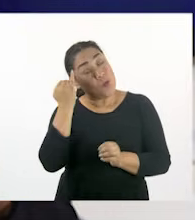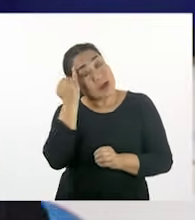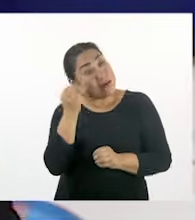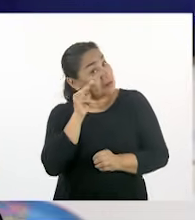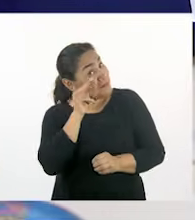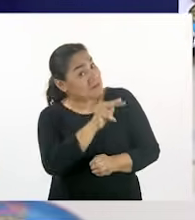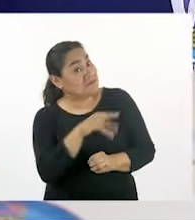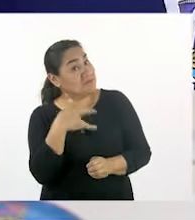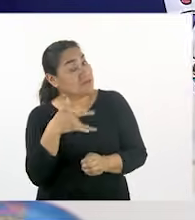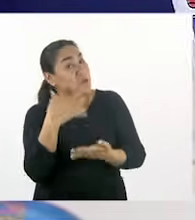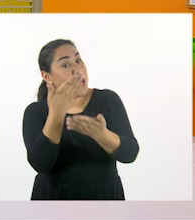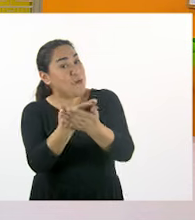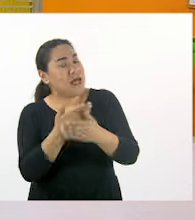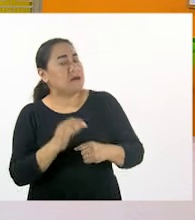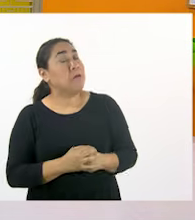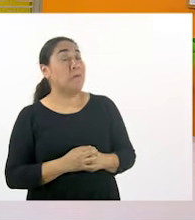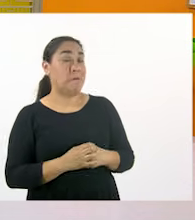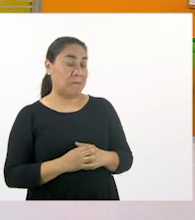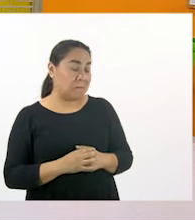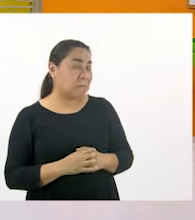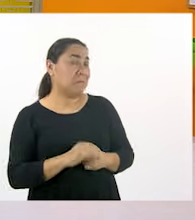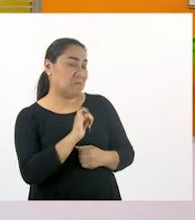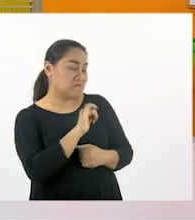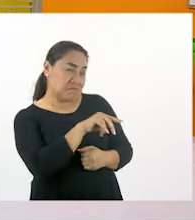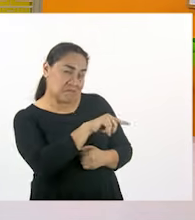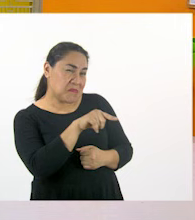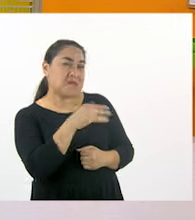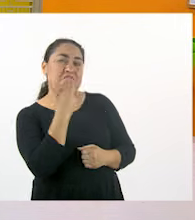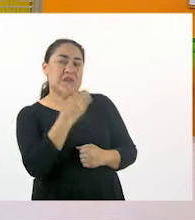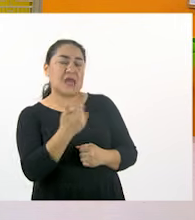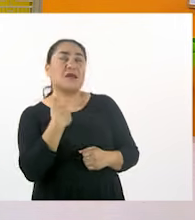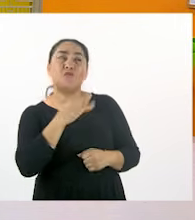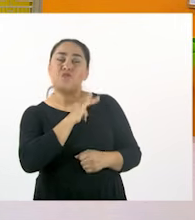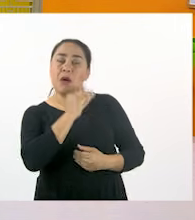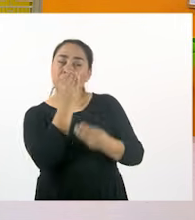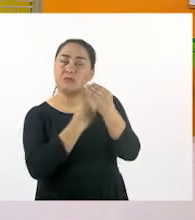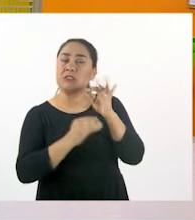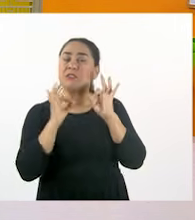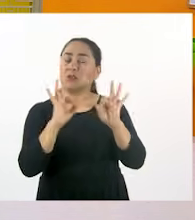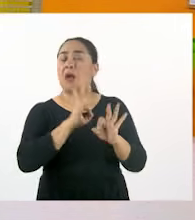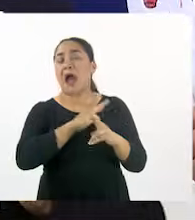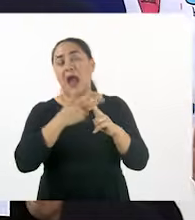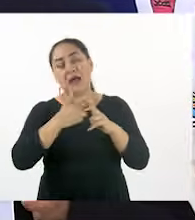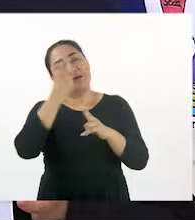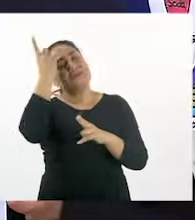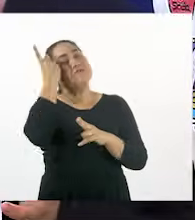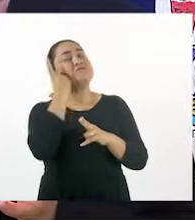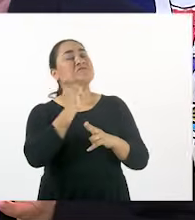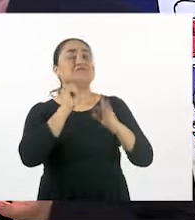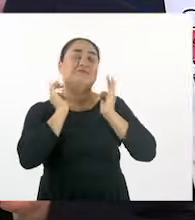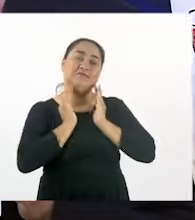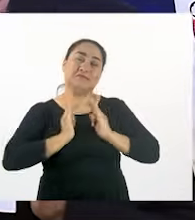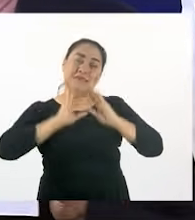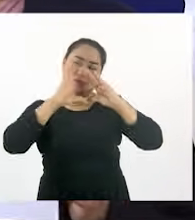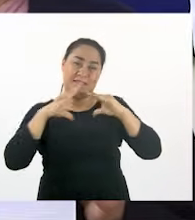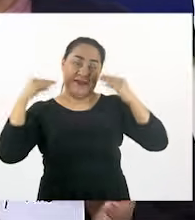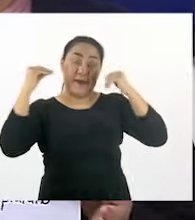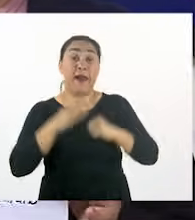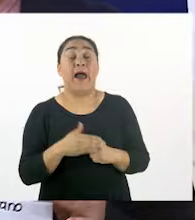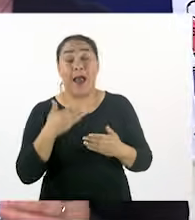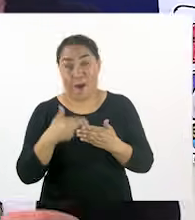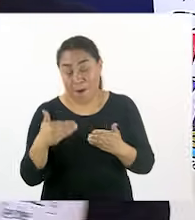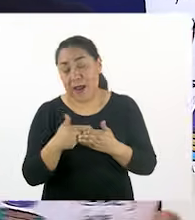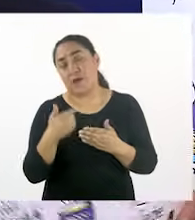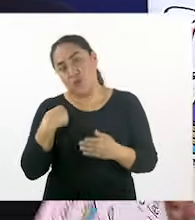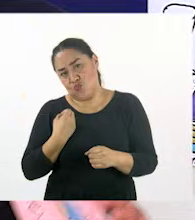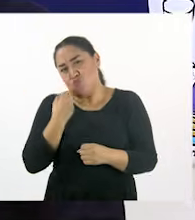Anibal? Muy bien, suena a que ya no voy a tener pesadillas y voy a dormir con una sonrisa en la boca. Muy bien. Y para poder complementar esta